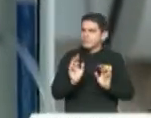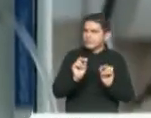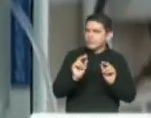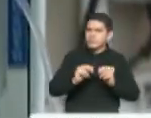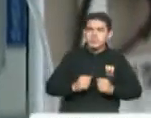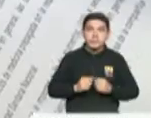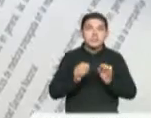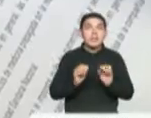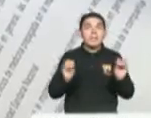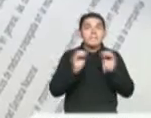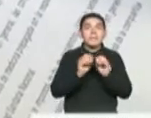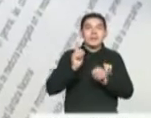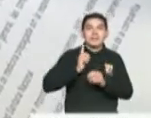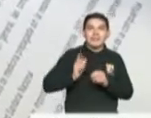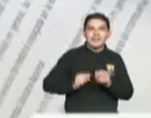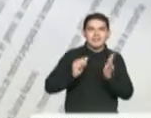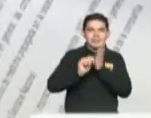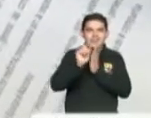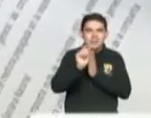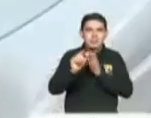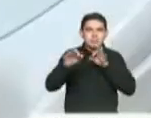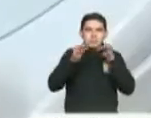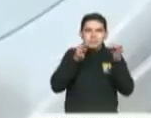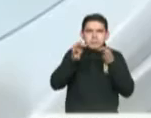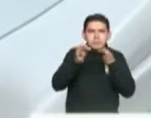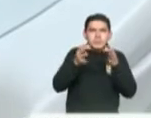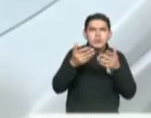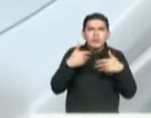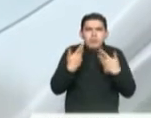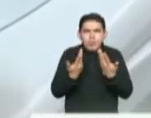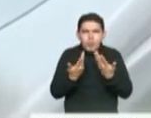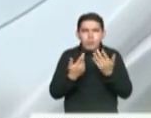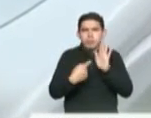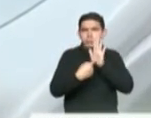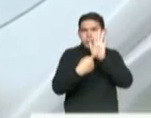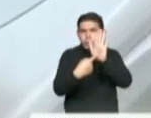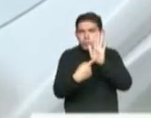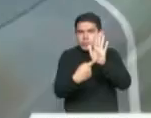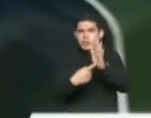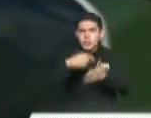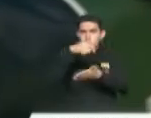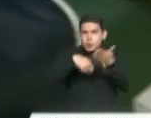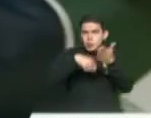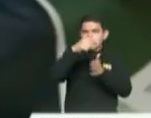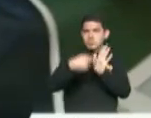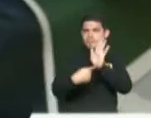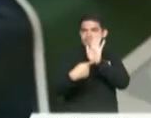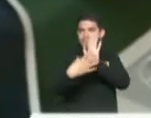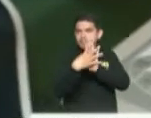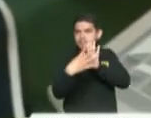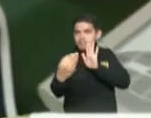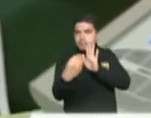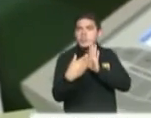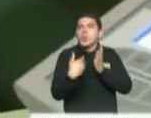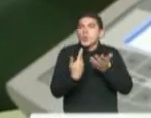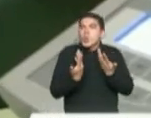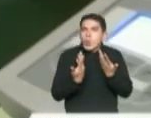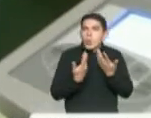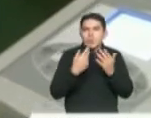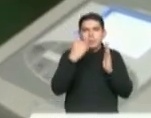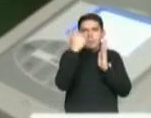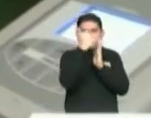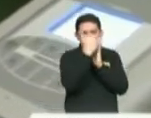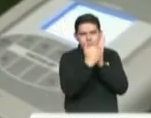ministerio de salud establecerá un modelo de contrato que garantice a los usuarios de medicina prepagada conocer qué es lo que realmente